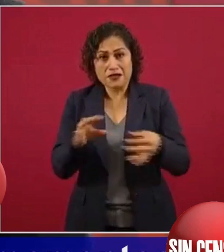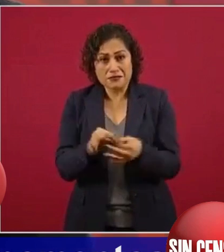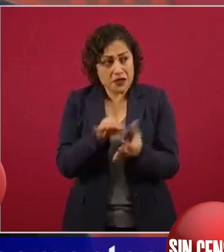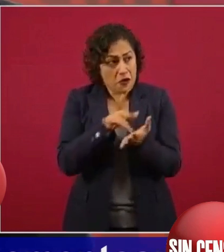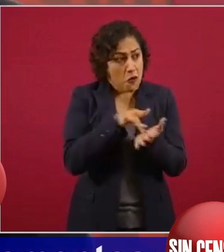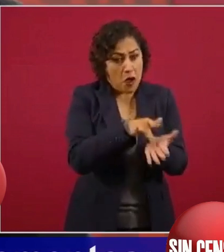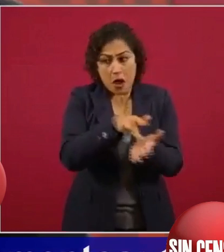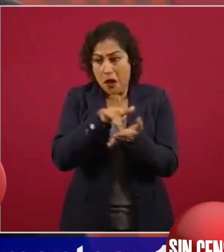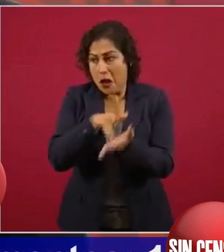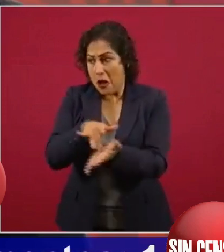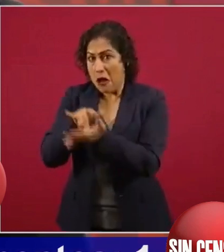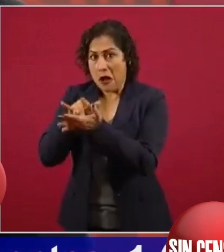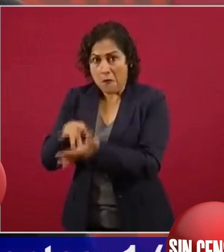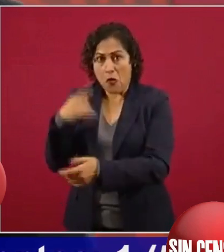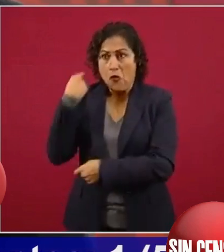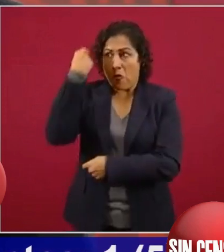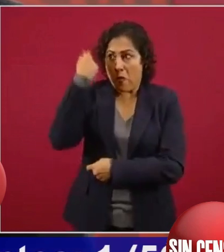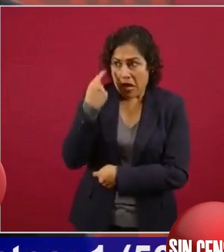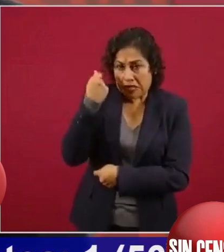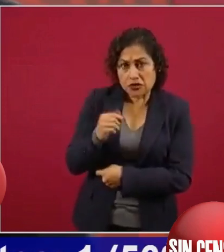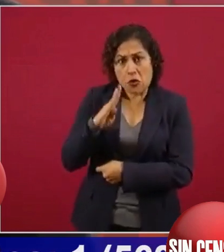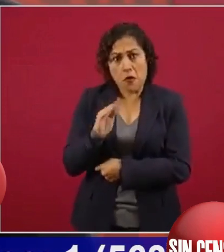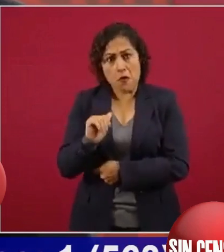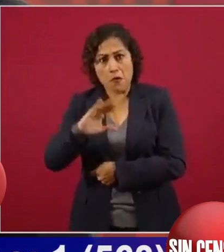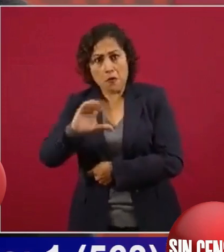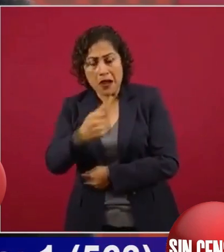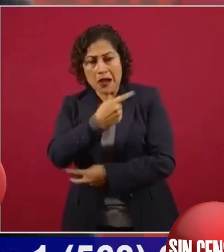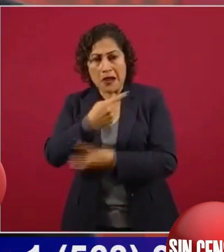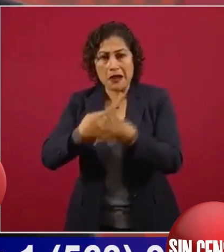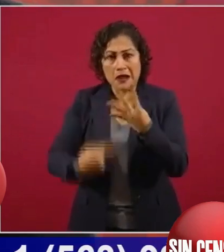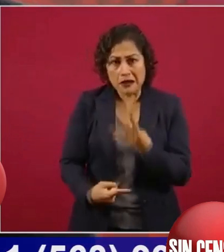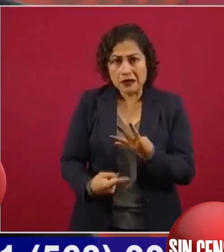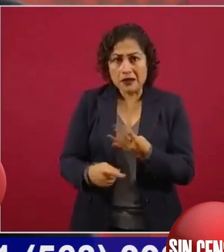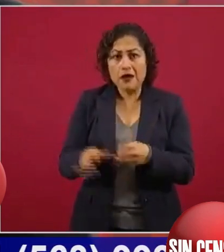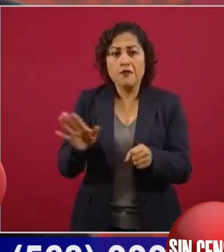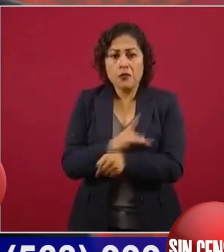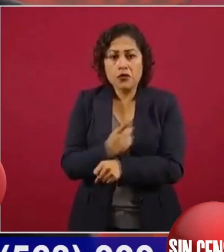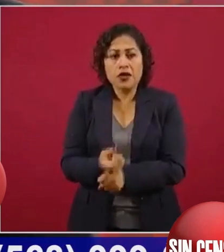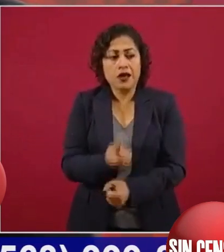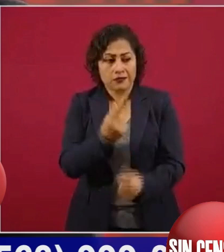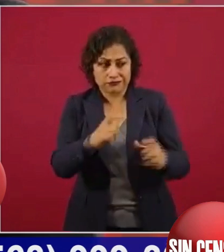lo de la pensión. Votaron en el Congreso en contra.